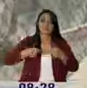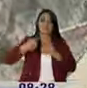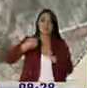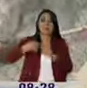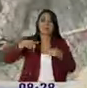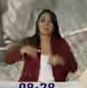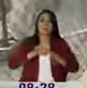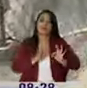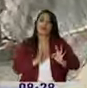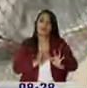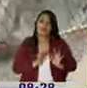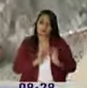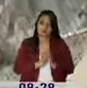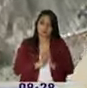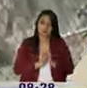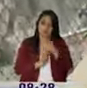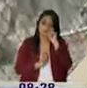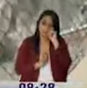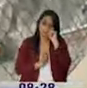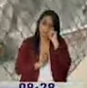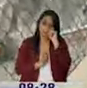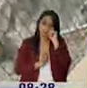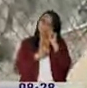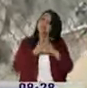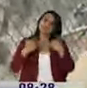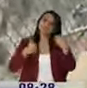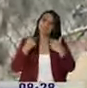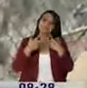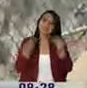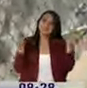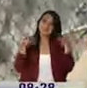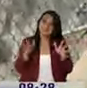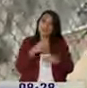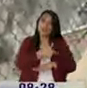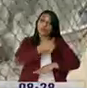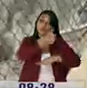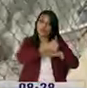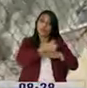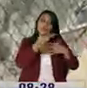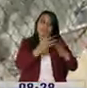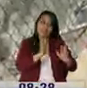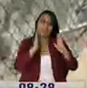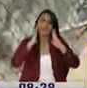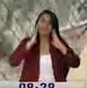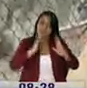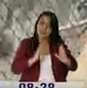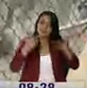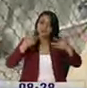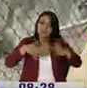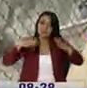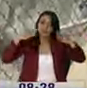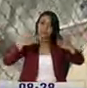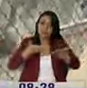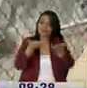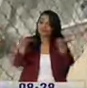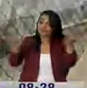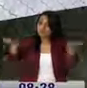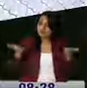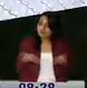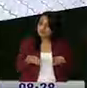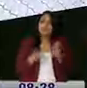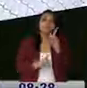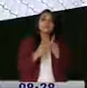mercado Calderón. Así como decíamos, nosotros contentos por esta solución que la autoridad está poniendo a disposición de los comerciantes y de